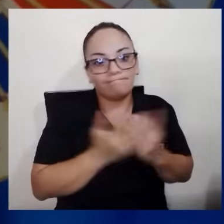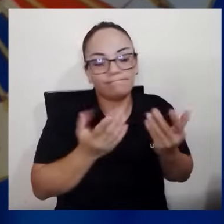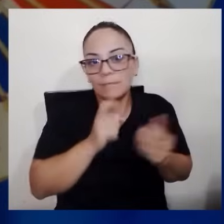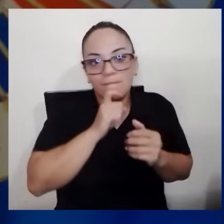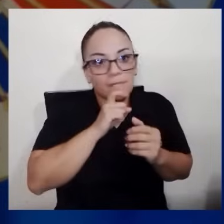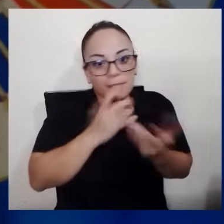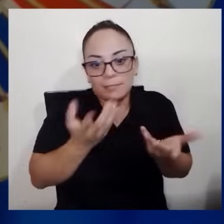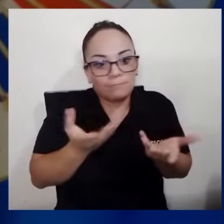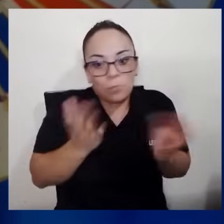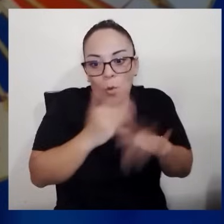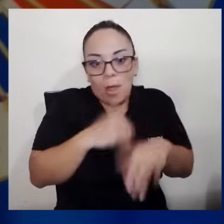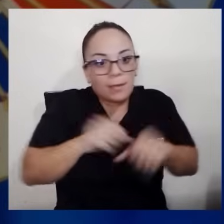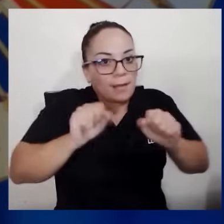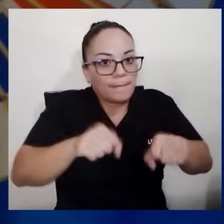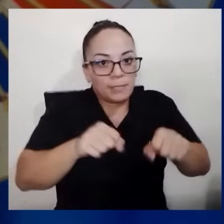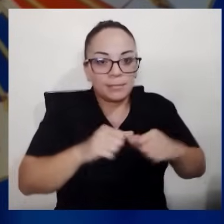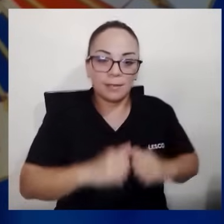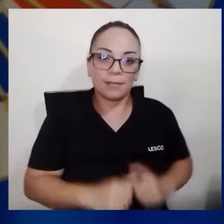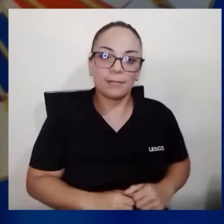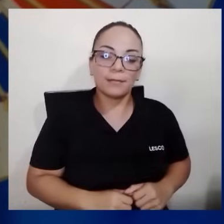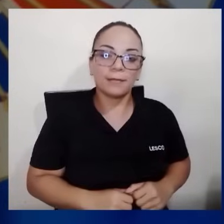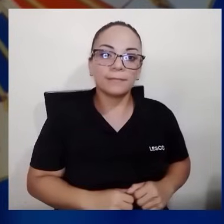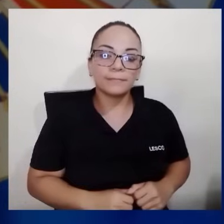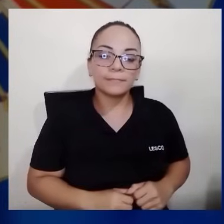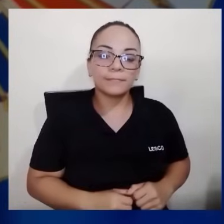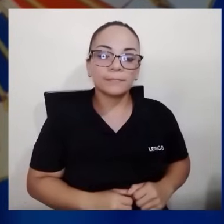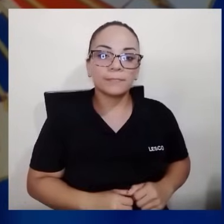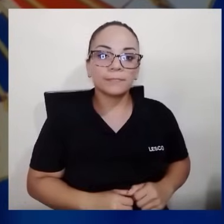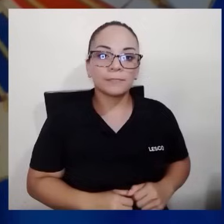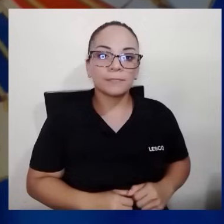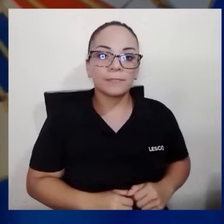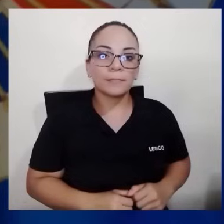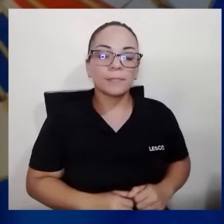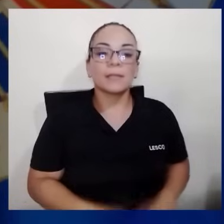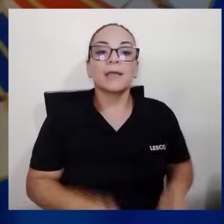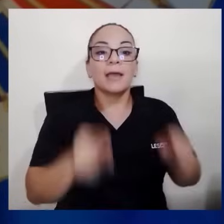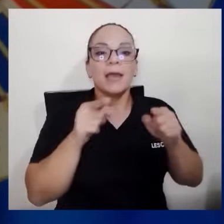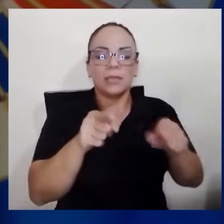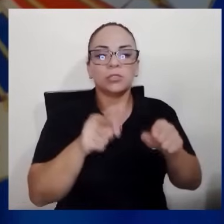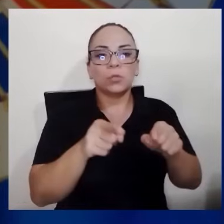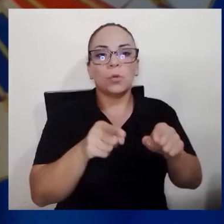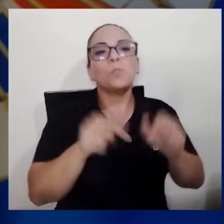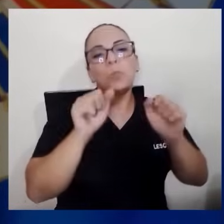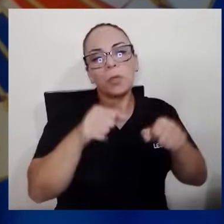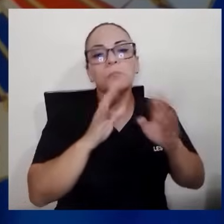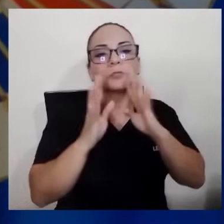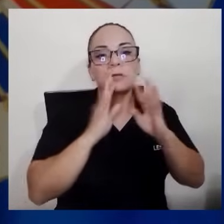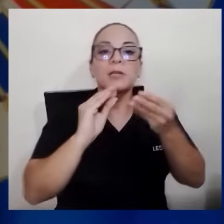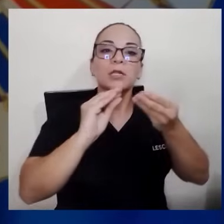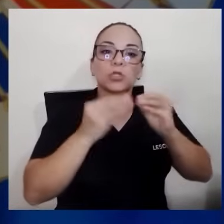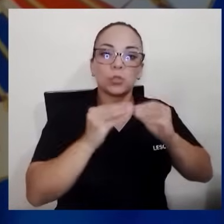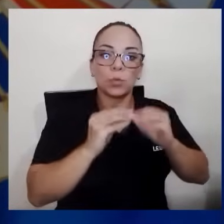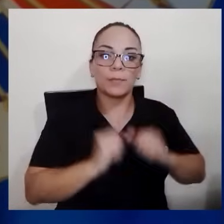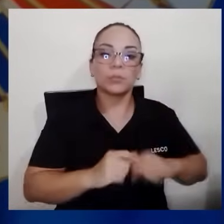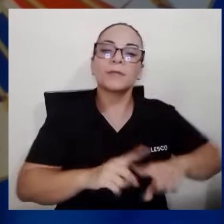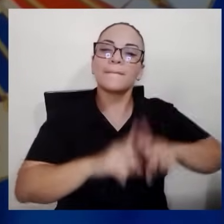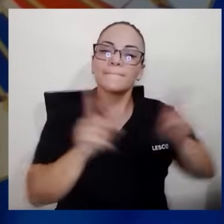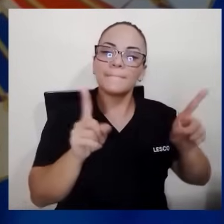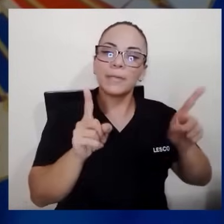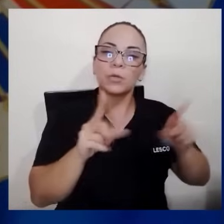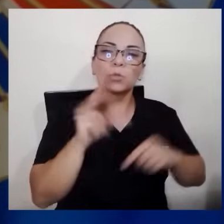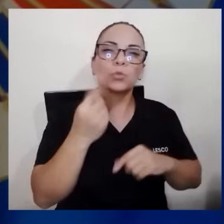pasada esto lo podemos hablar en cifras pero más que